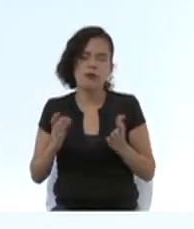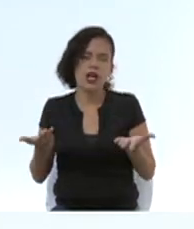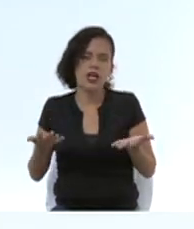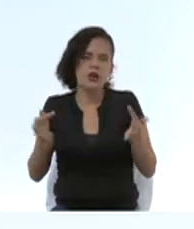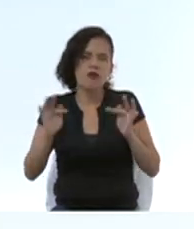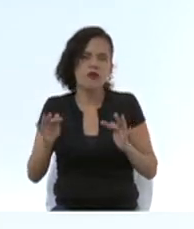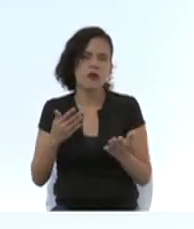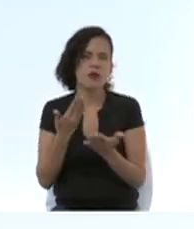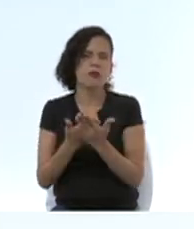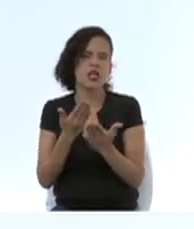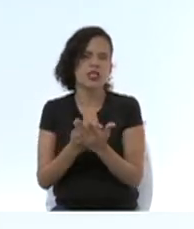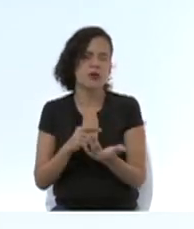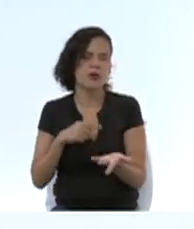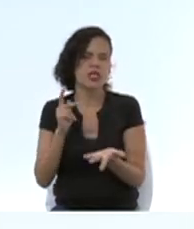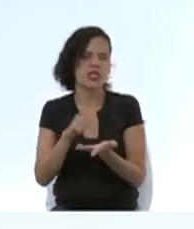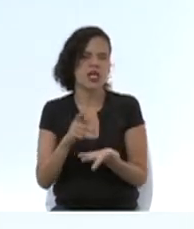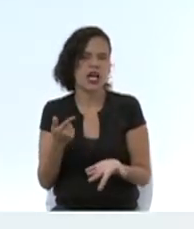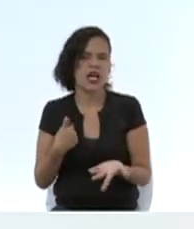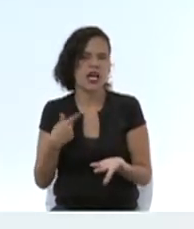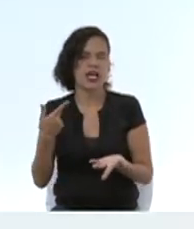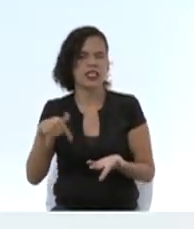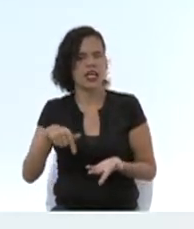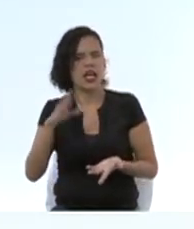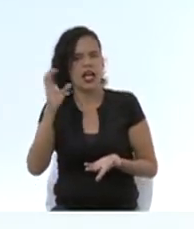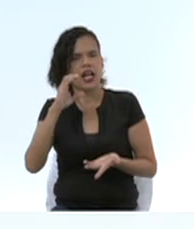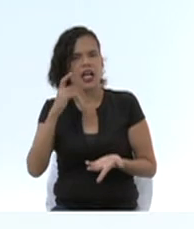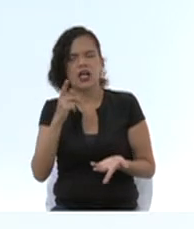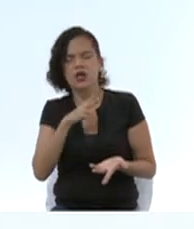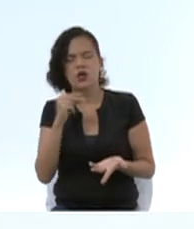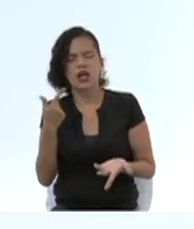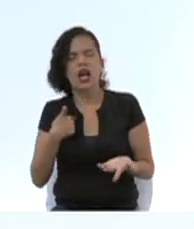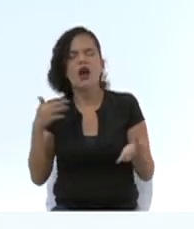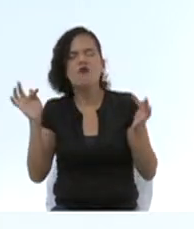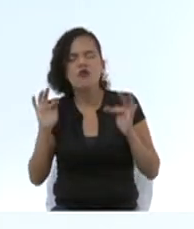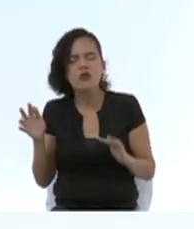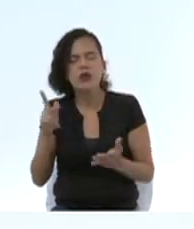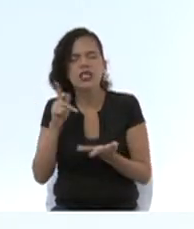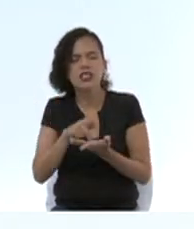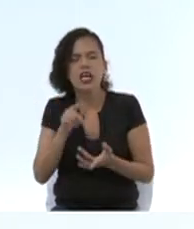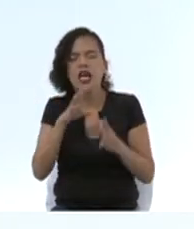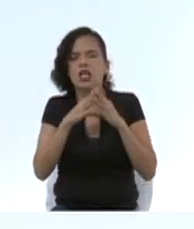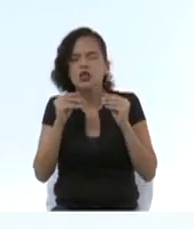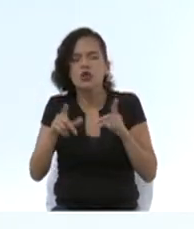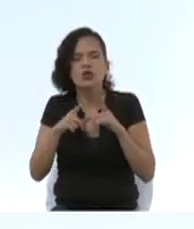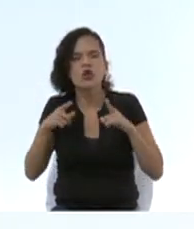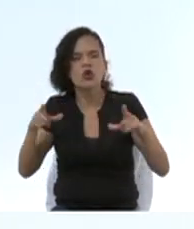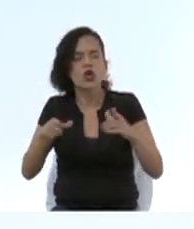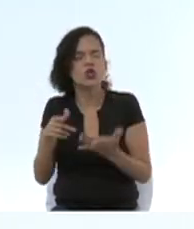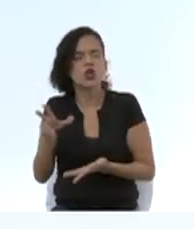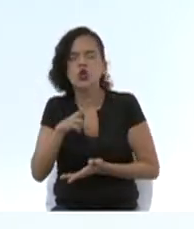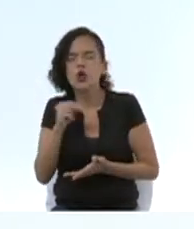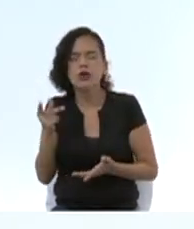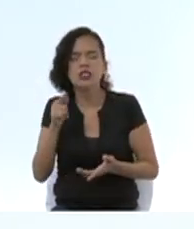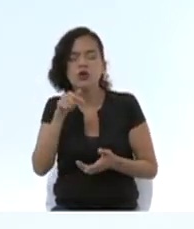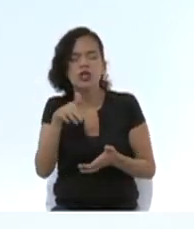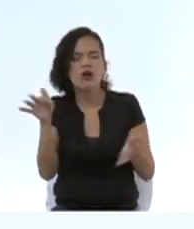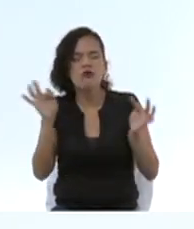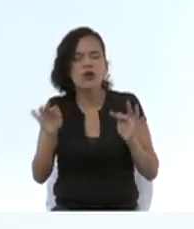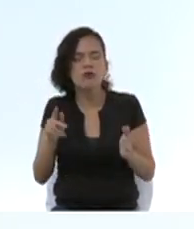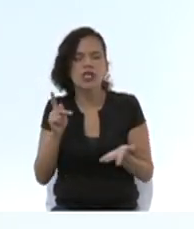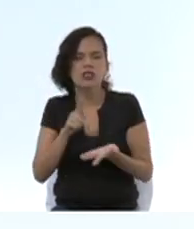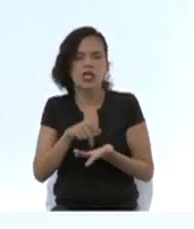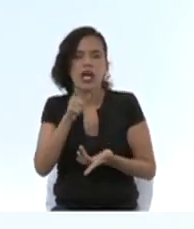que planteamos para llegar a la familia capitalina, sino era la forma de llegar a esos lugares donde no había otra manera de llegar, y Vive